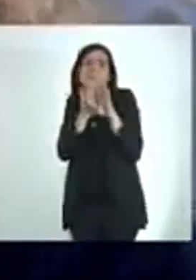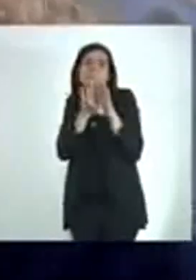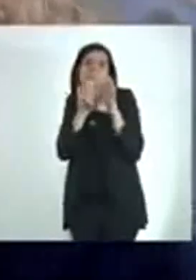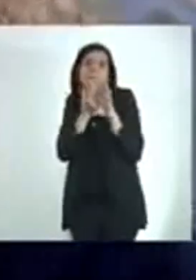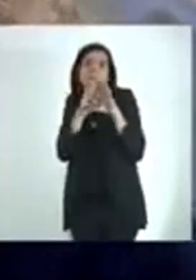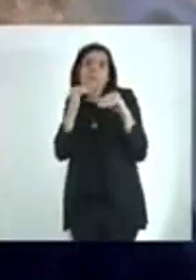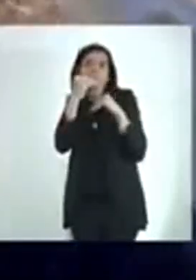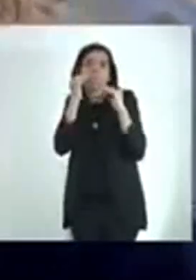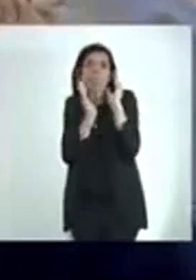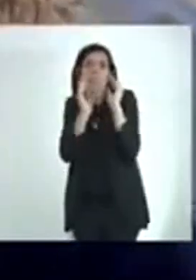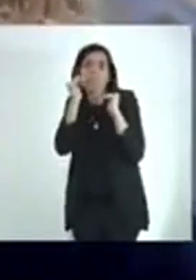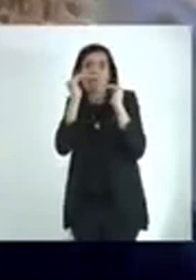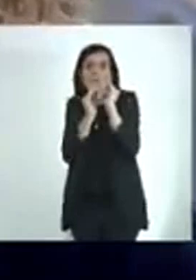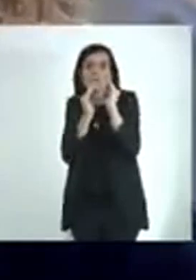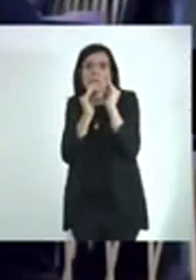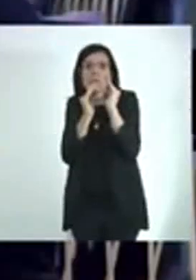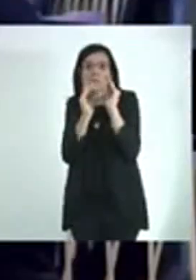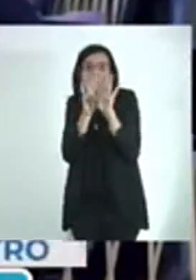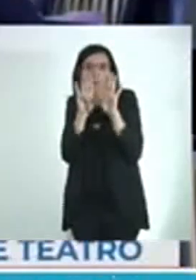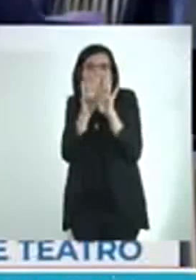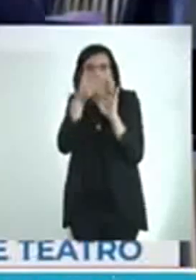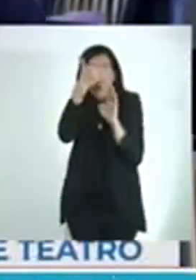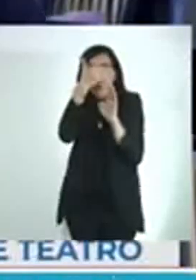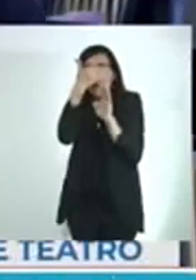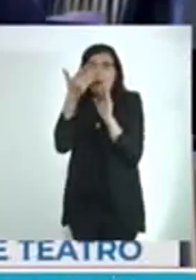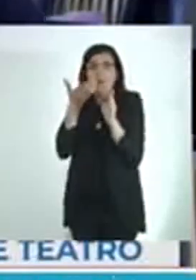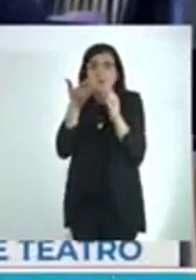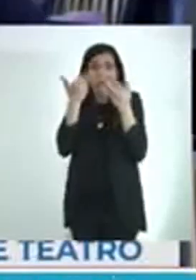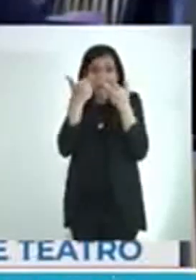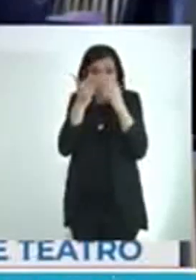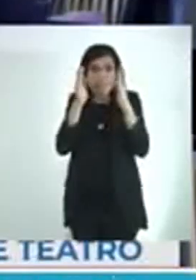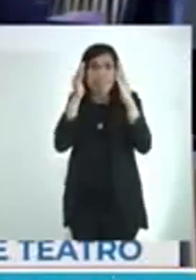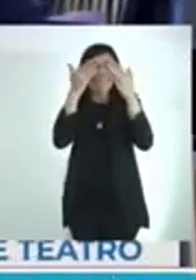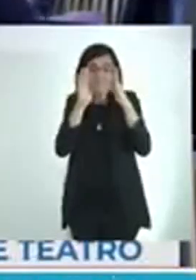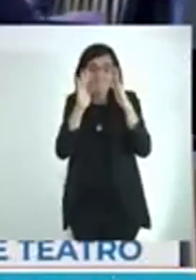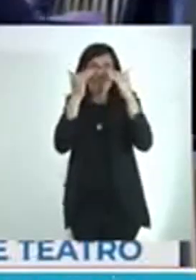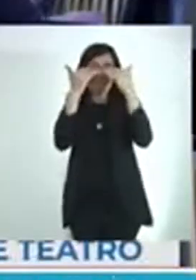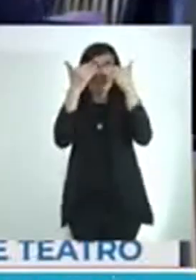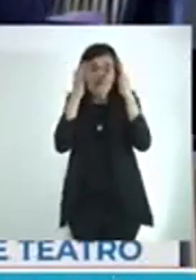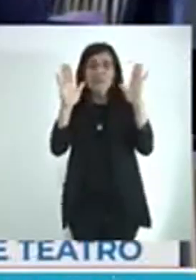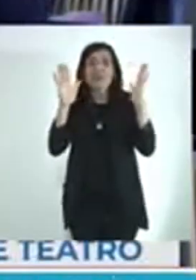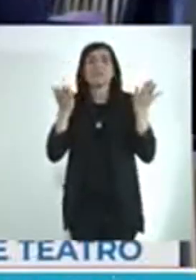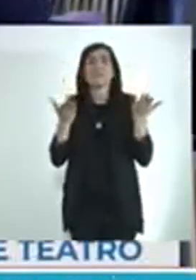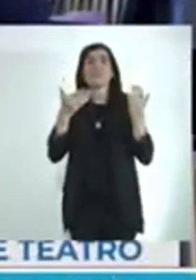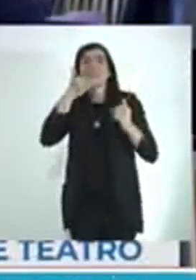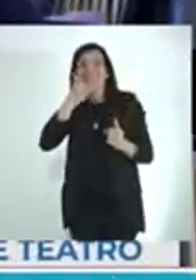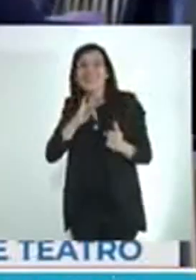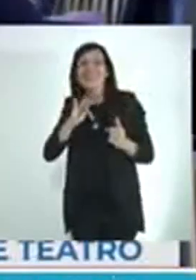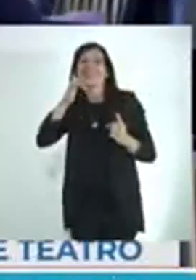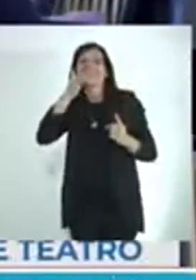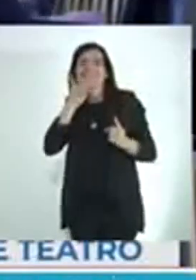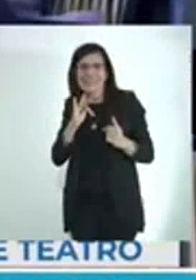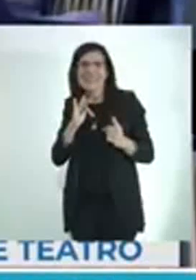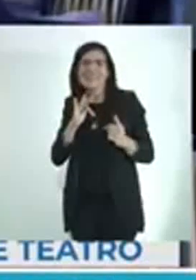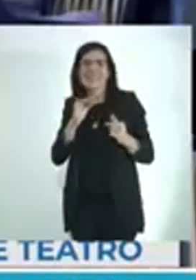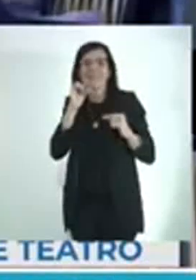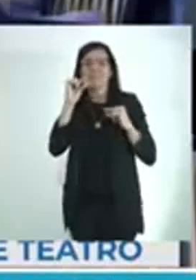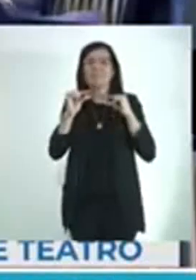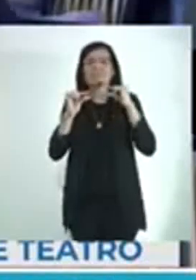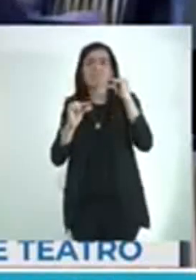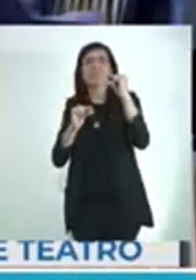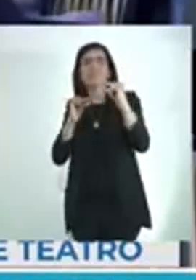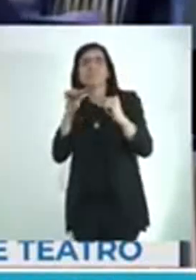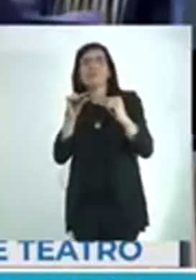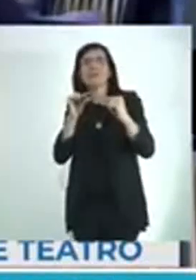haces modifica y los hace avanzar y los hace sentirse más seguros, otra